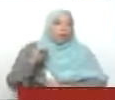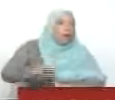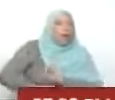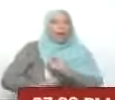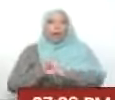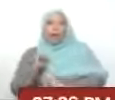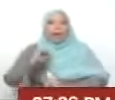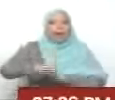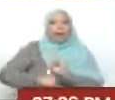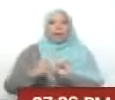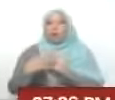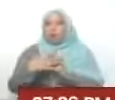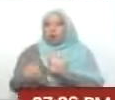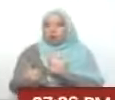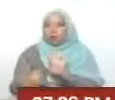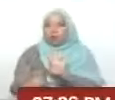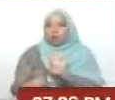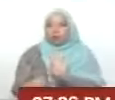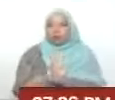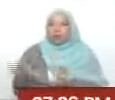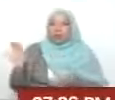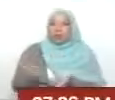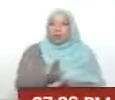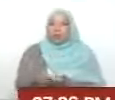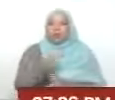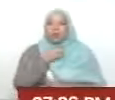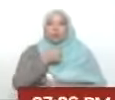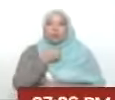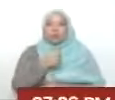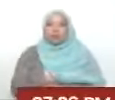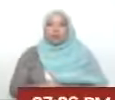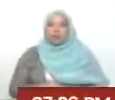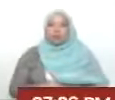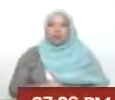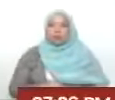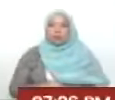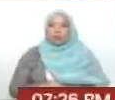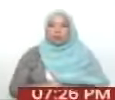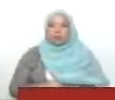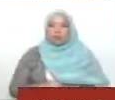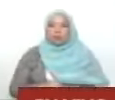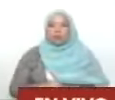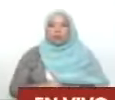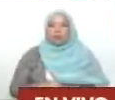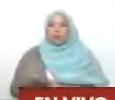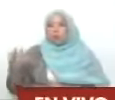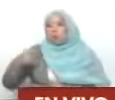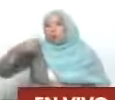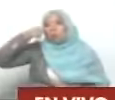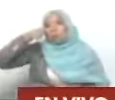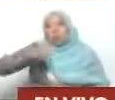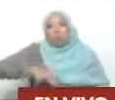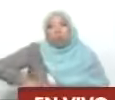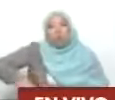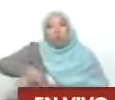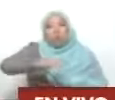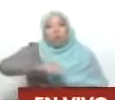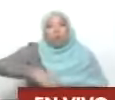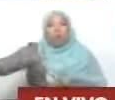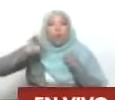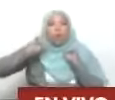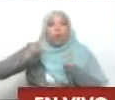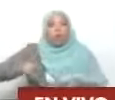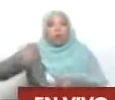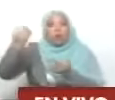empieza a disfrutar. Y de ahí, bueno, nos fuimos por los campos, por los pueblos y por los caminos, con